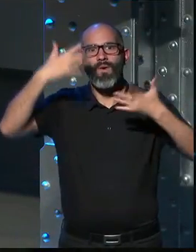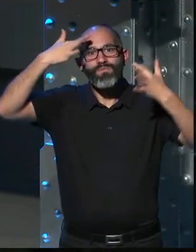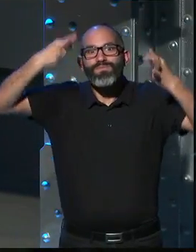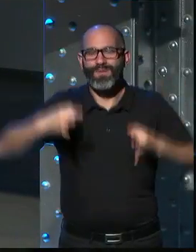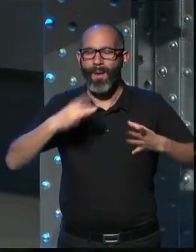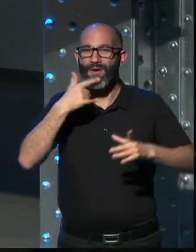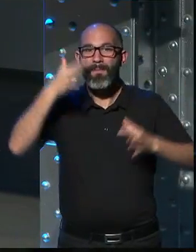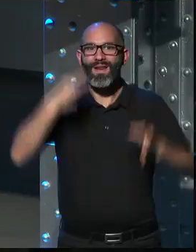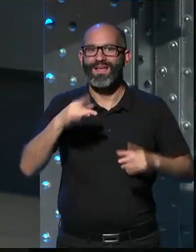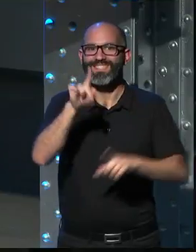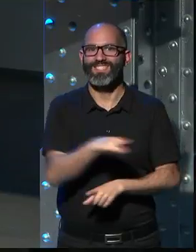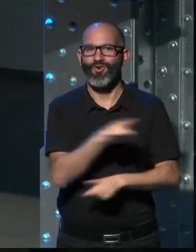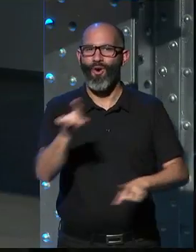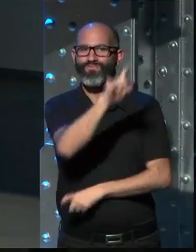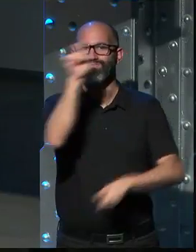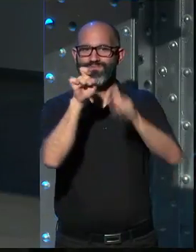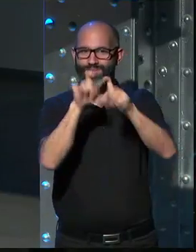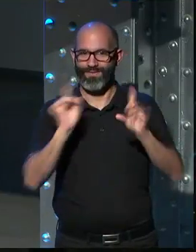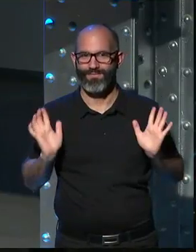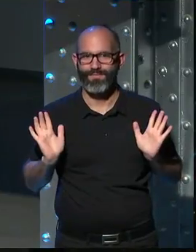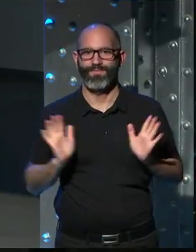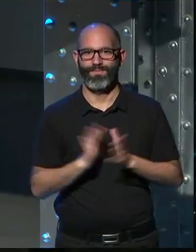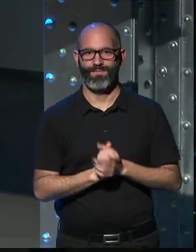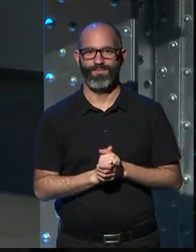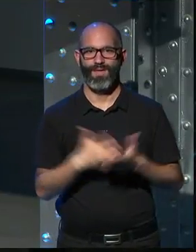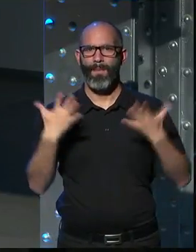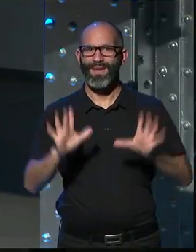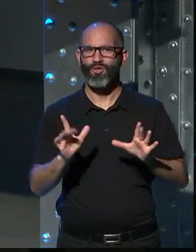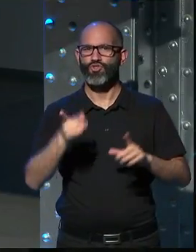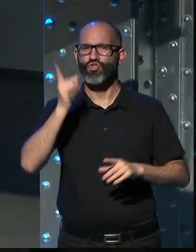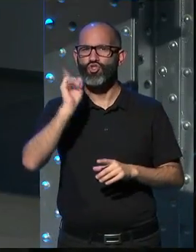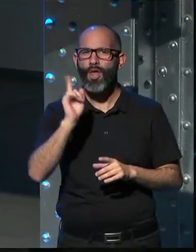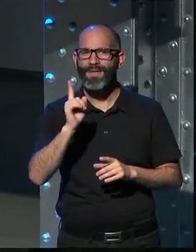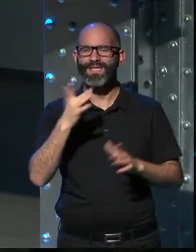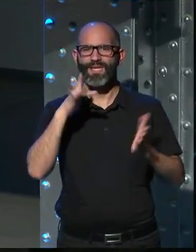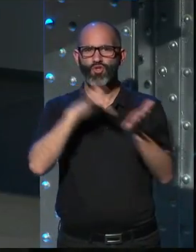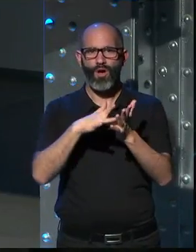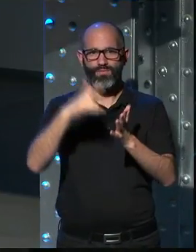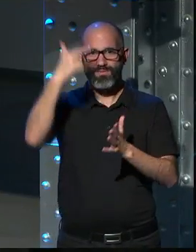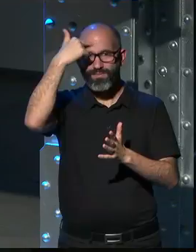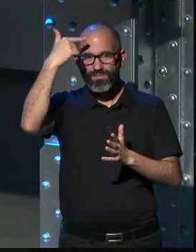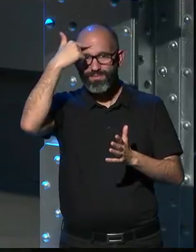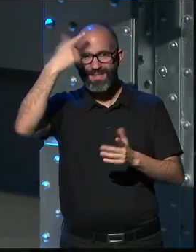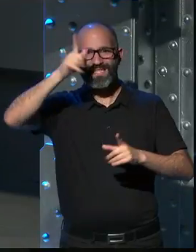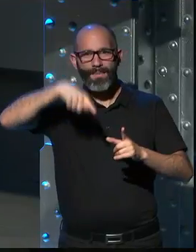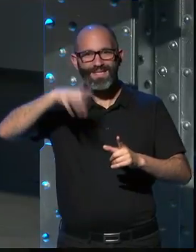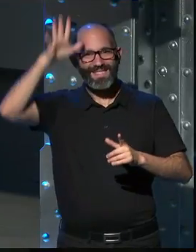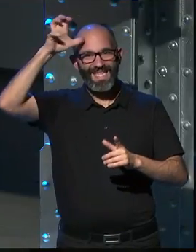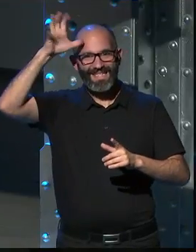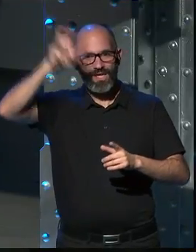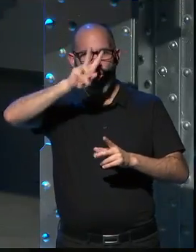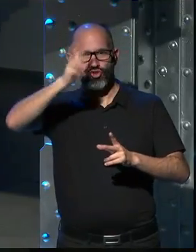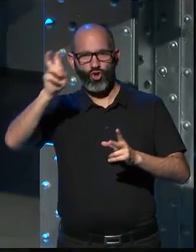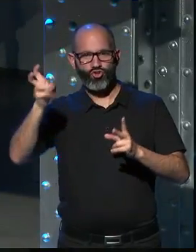fiarnos de lo que estamos viendo. Y no solo esto ocurre en la visión, sino que ocurre en los otros sentidos, ocurre en